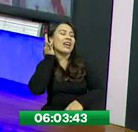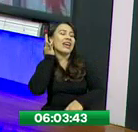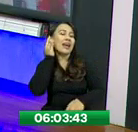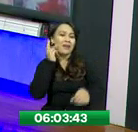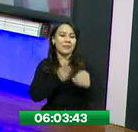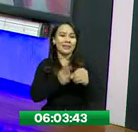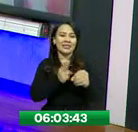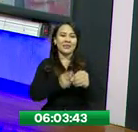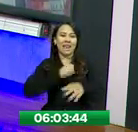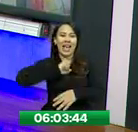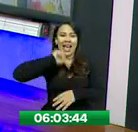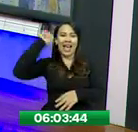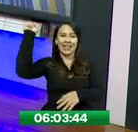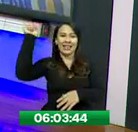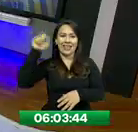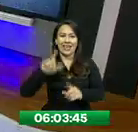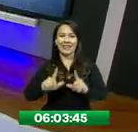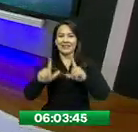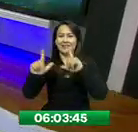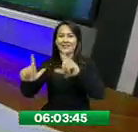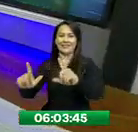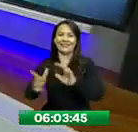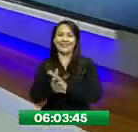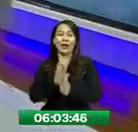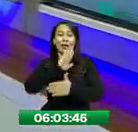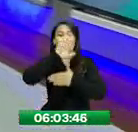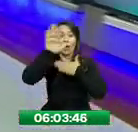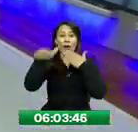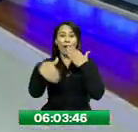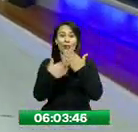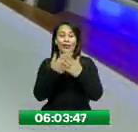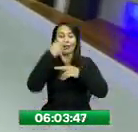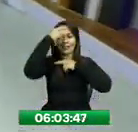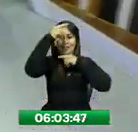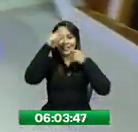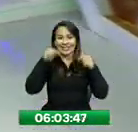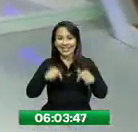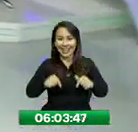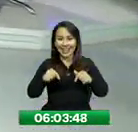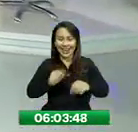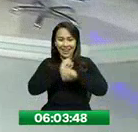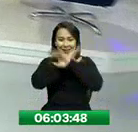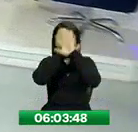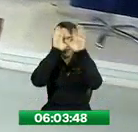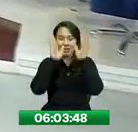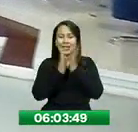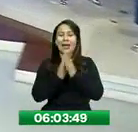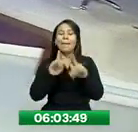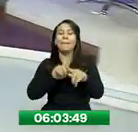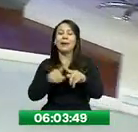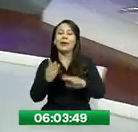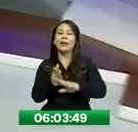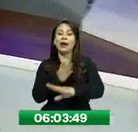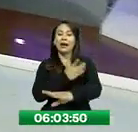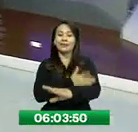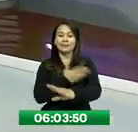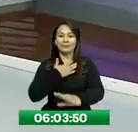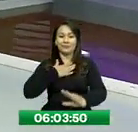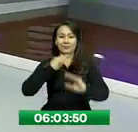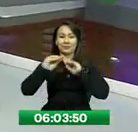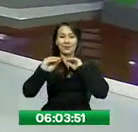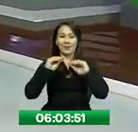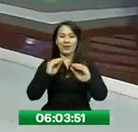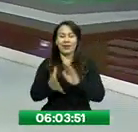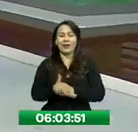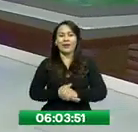en ganar este evento. Todo esto y mucho más en el despertar de la noticia. Pero antes, ¿qué tenemos, mi querido